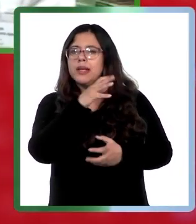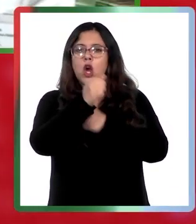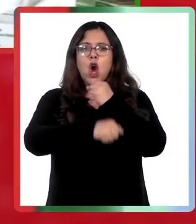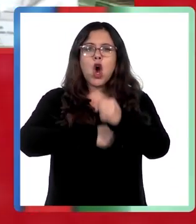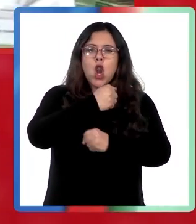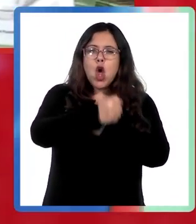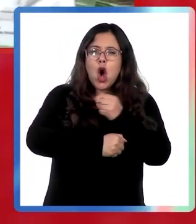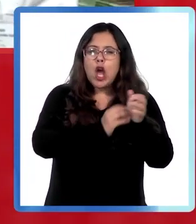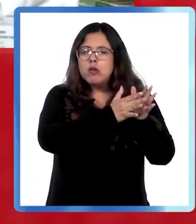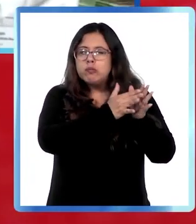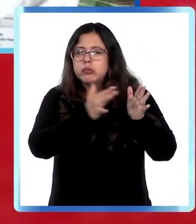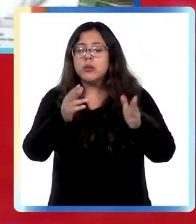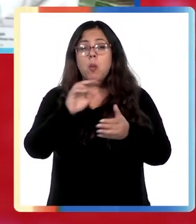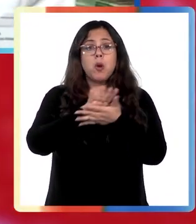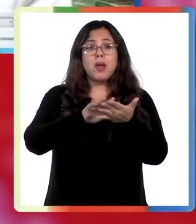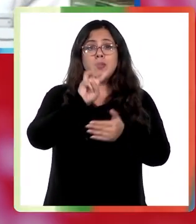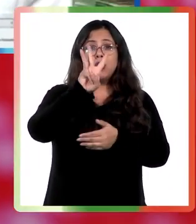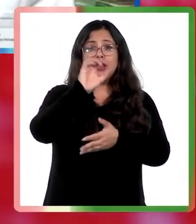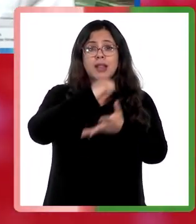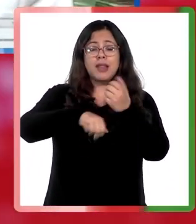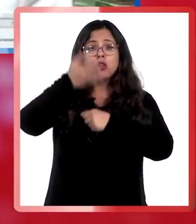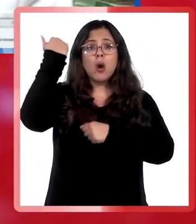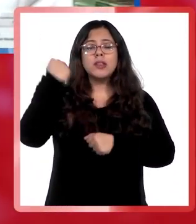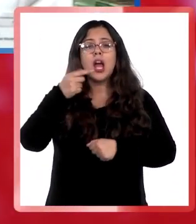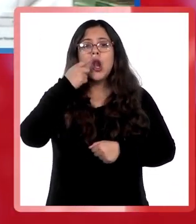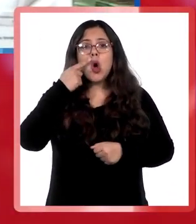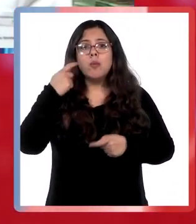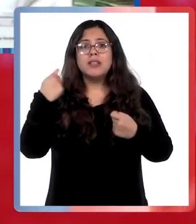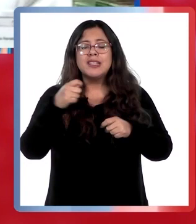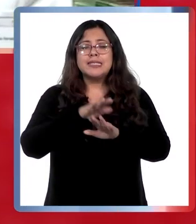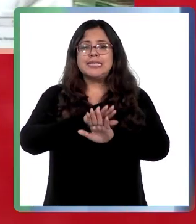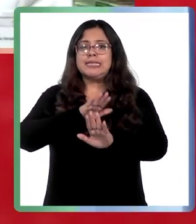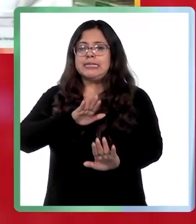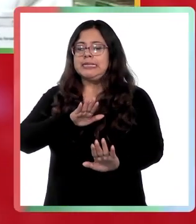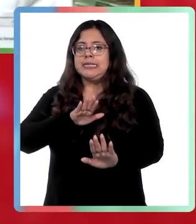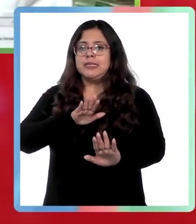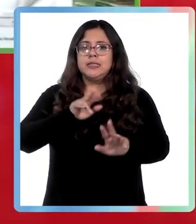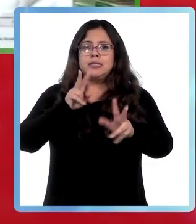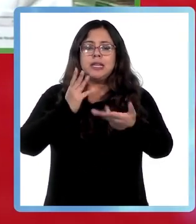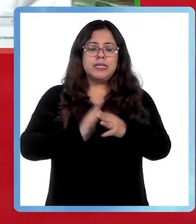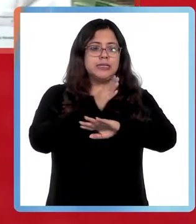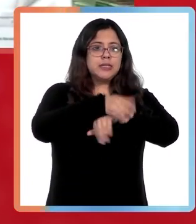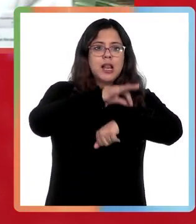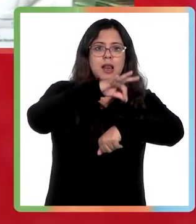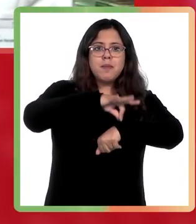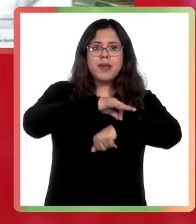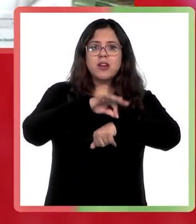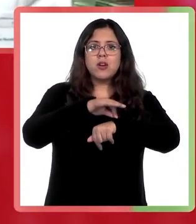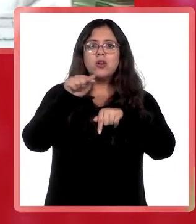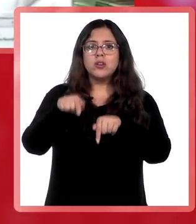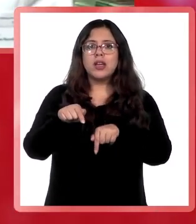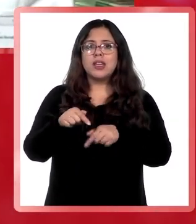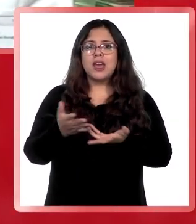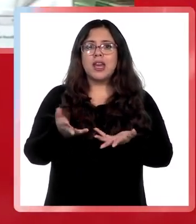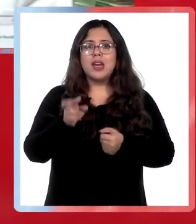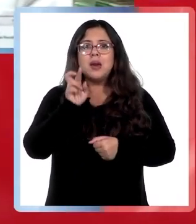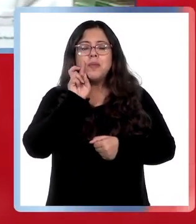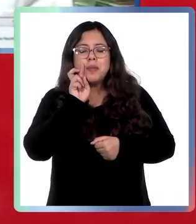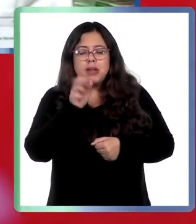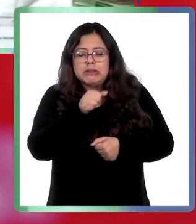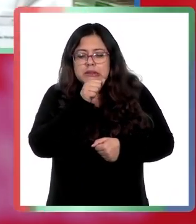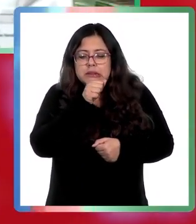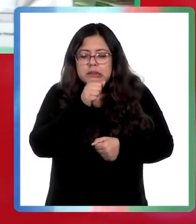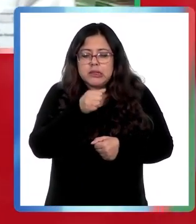antiguamente, digamos así, 30 años atrás, ¿no es cierto? Los hombres trataban de evitar todo lo posible ir al urólogo y orinaban en forma miserable